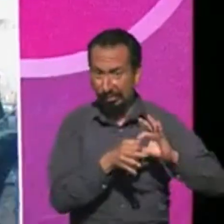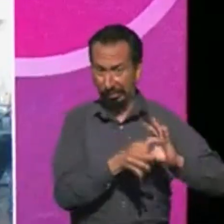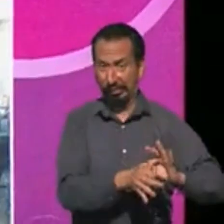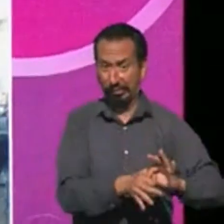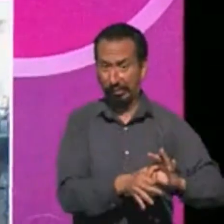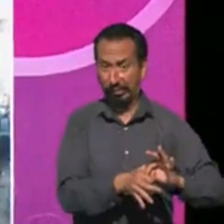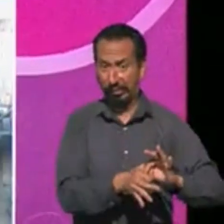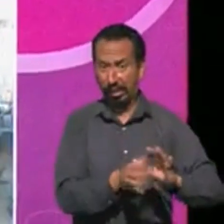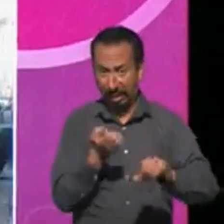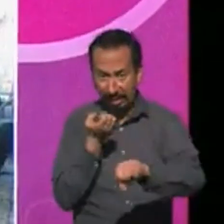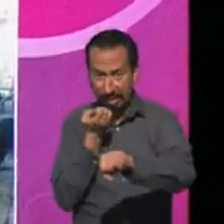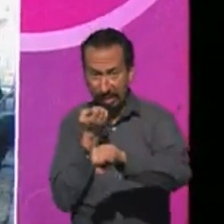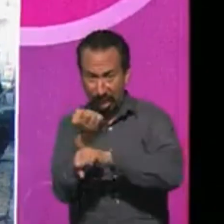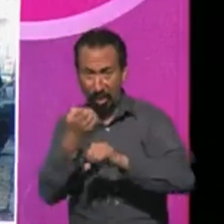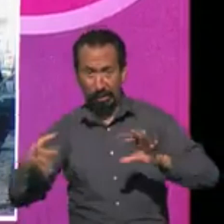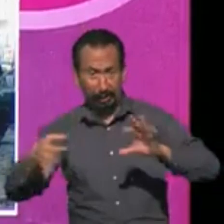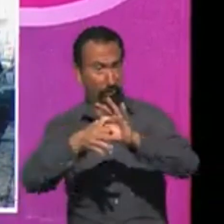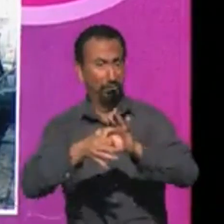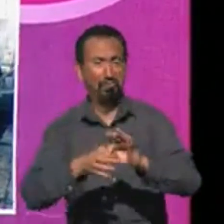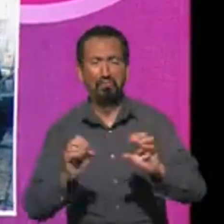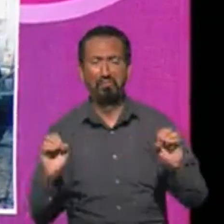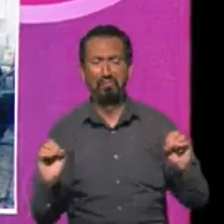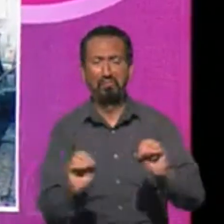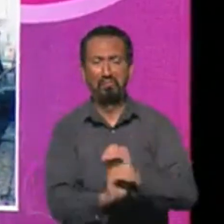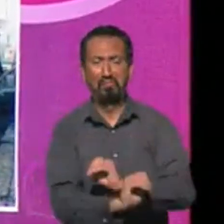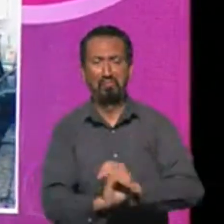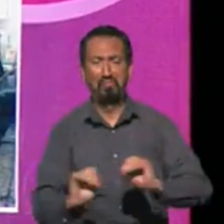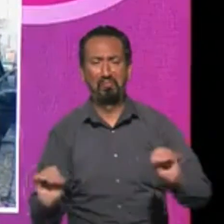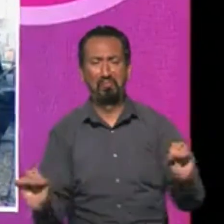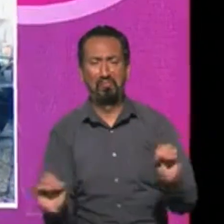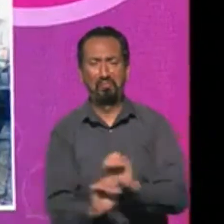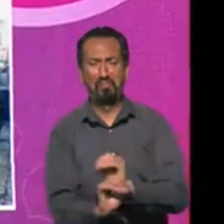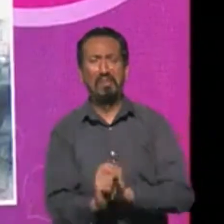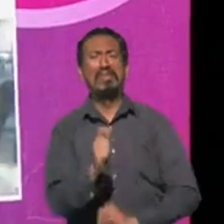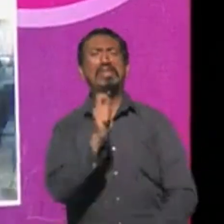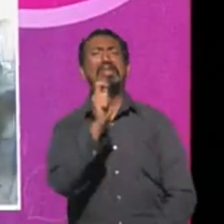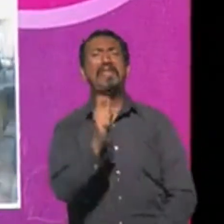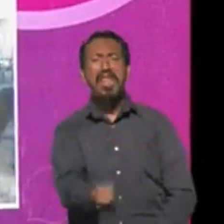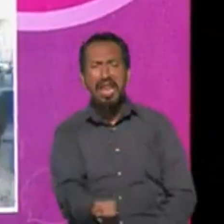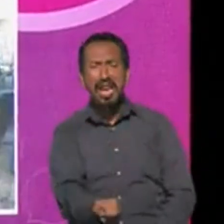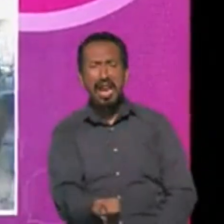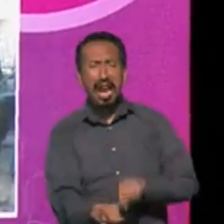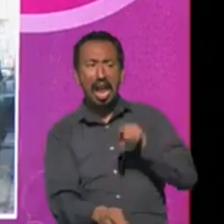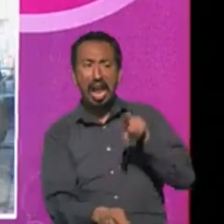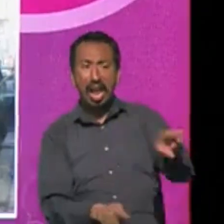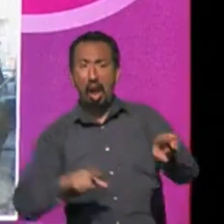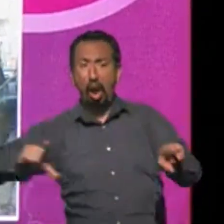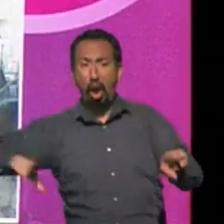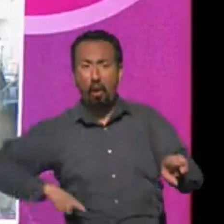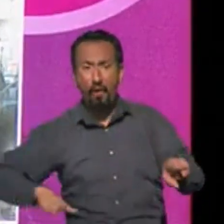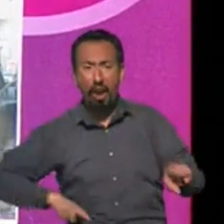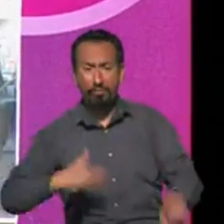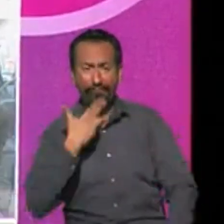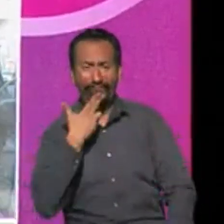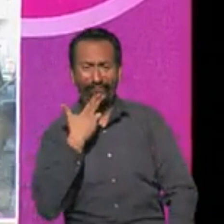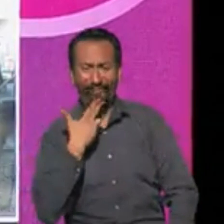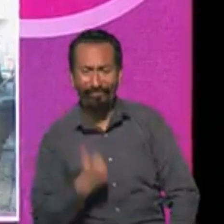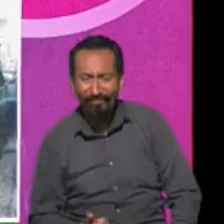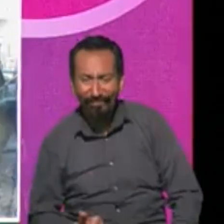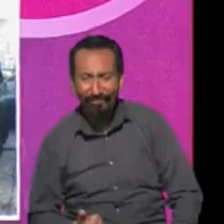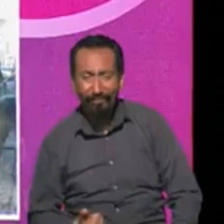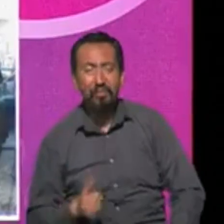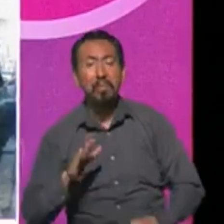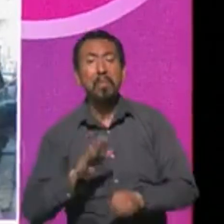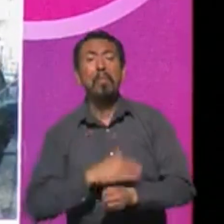seguridad estatal eso demuestra la incapacidad de un gobierno por lo tanto